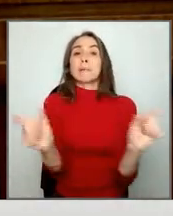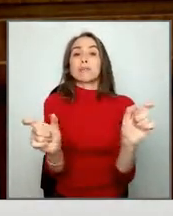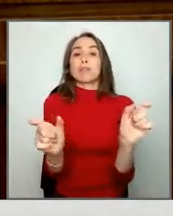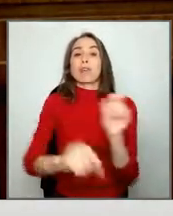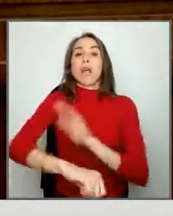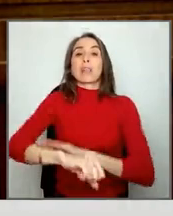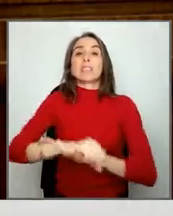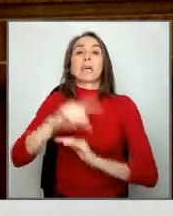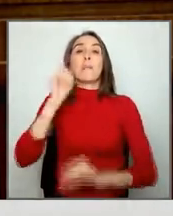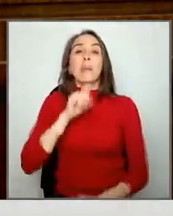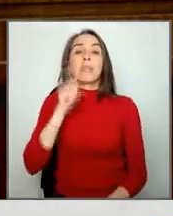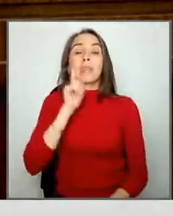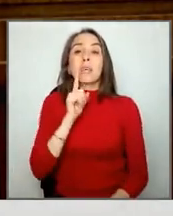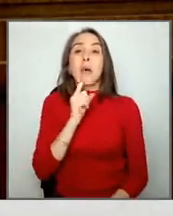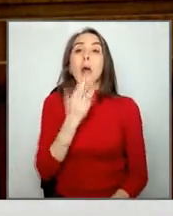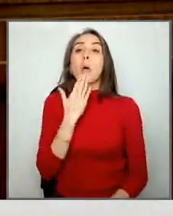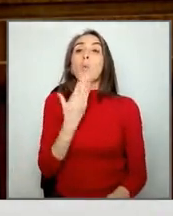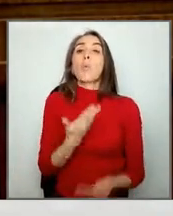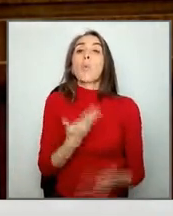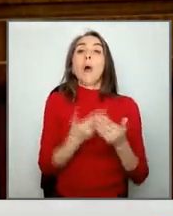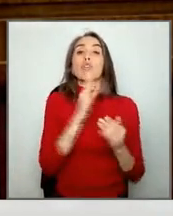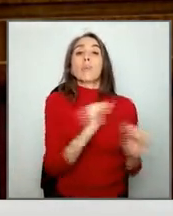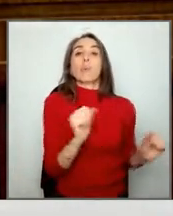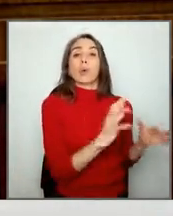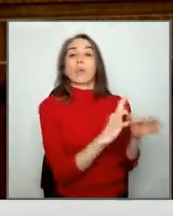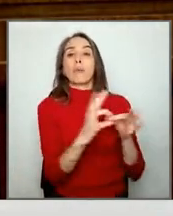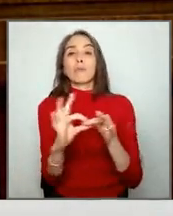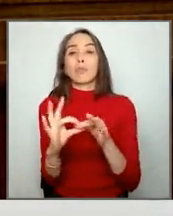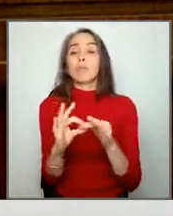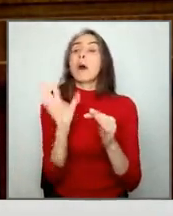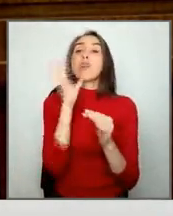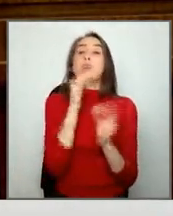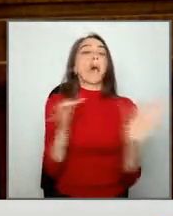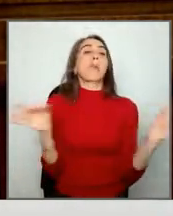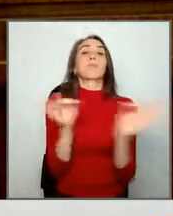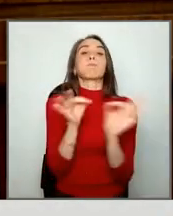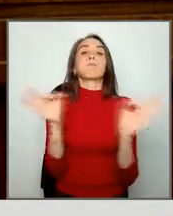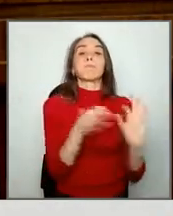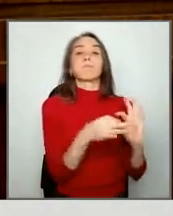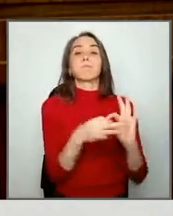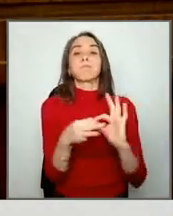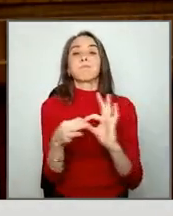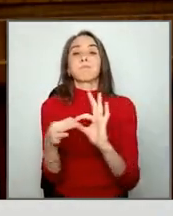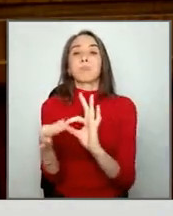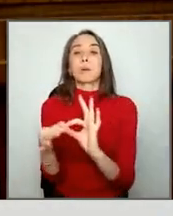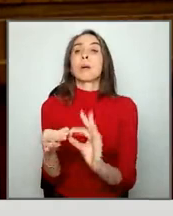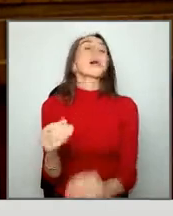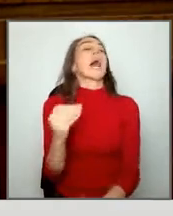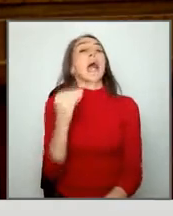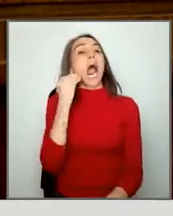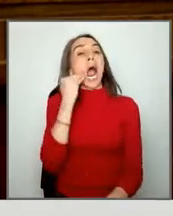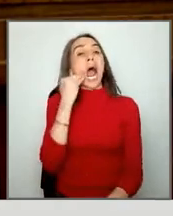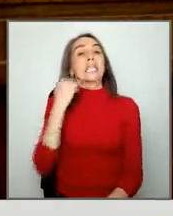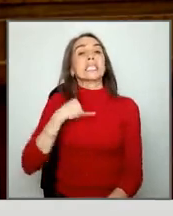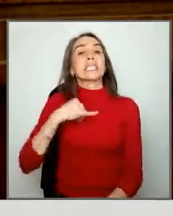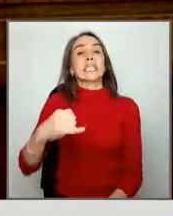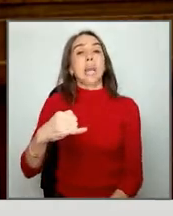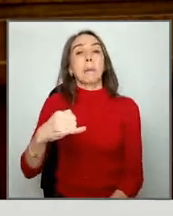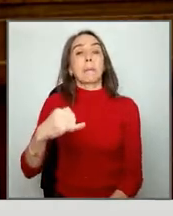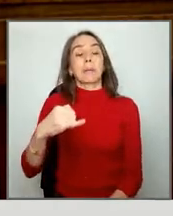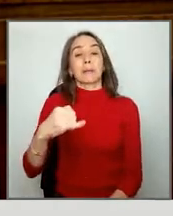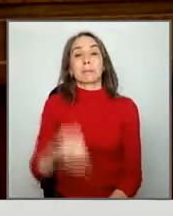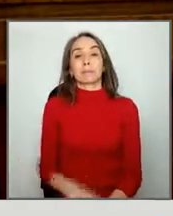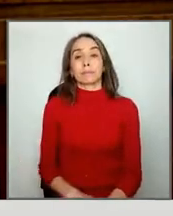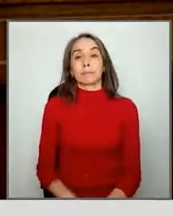sin fundamento sin argumentos Y esto es casi siempre en